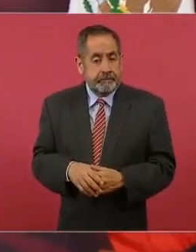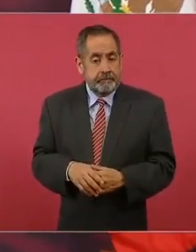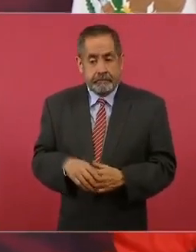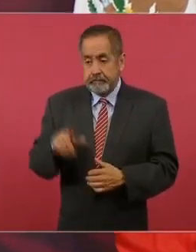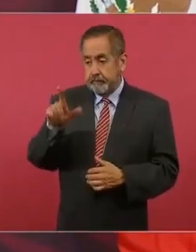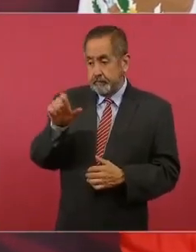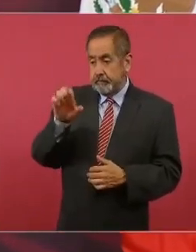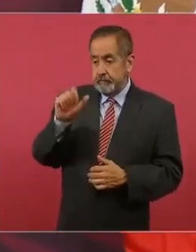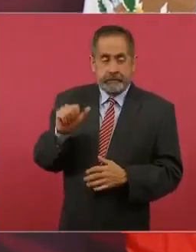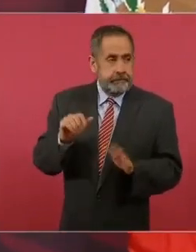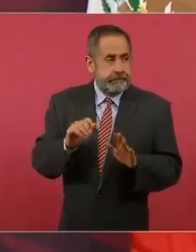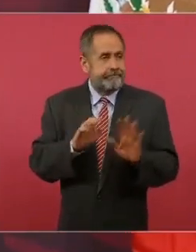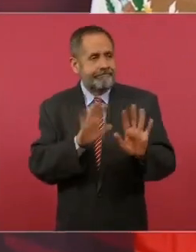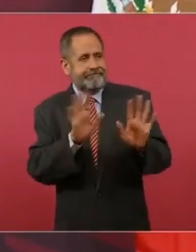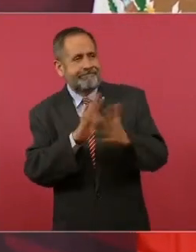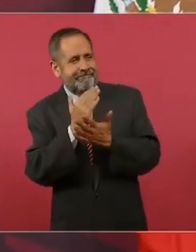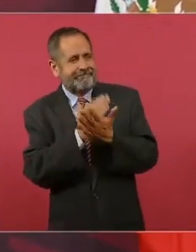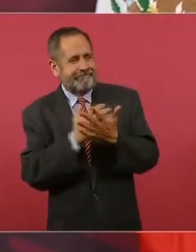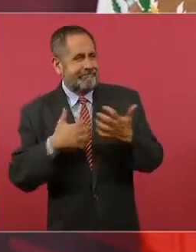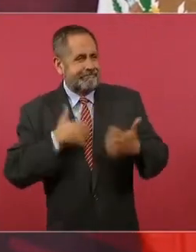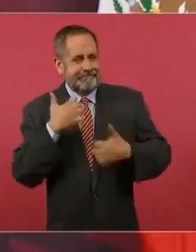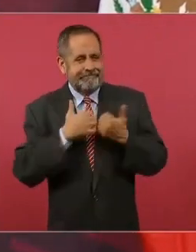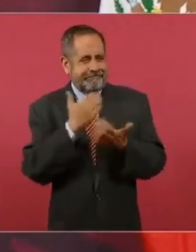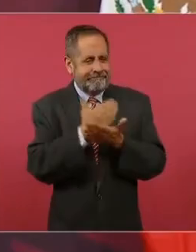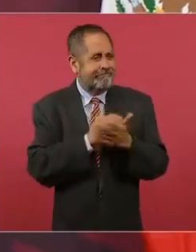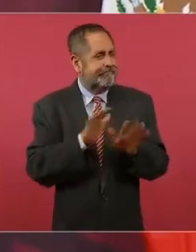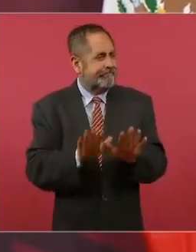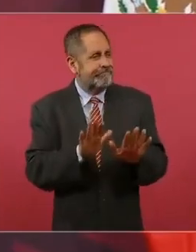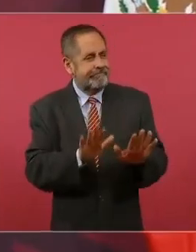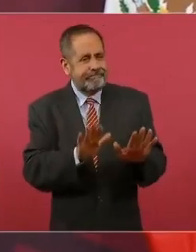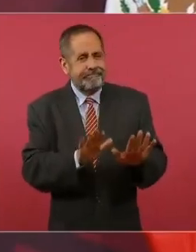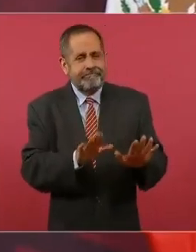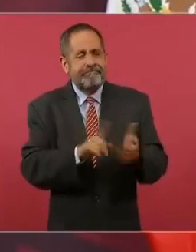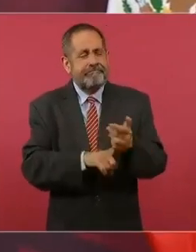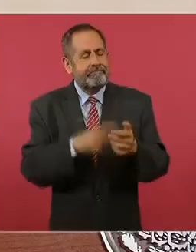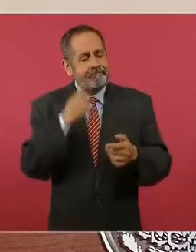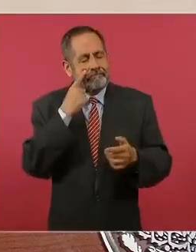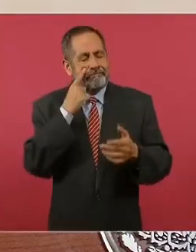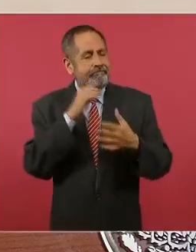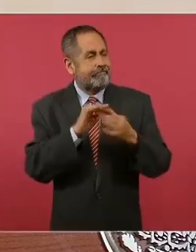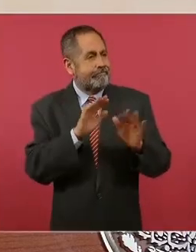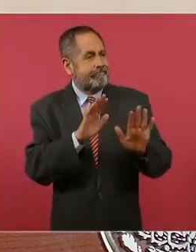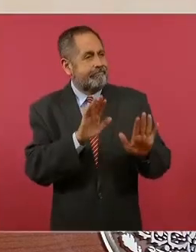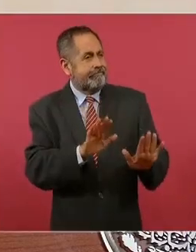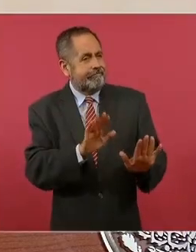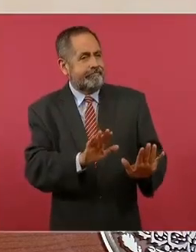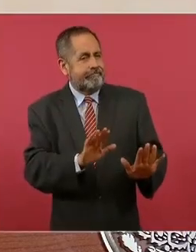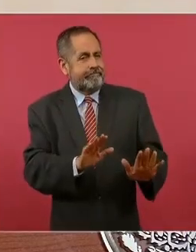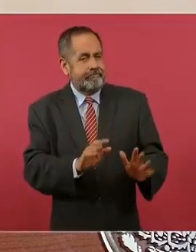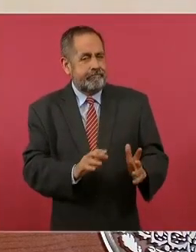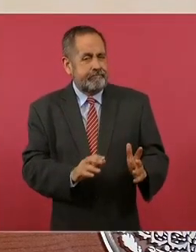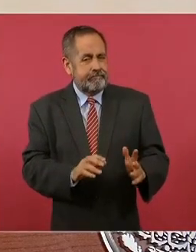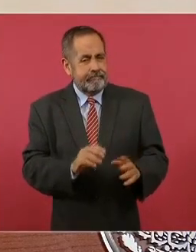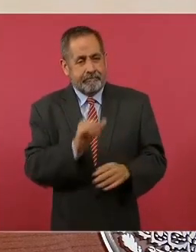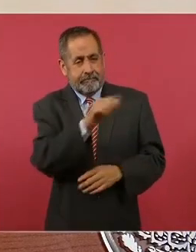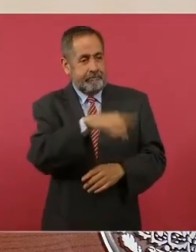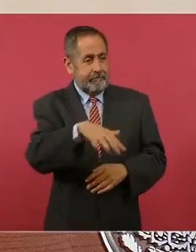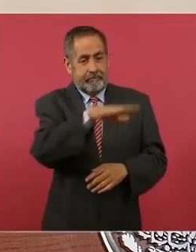pues compensarlos y tratar de